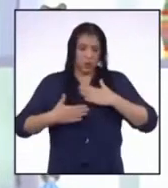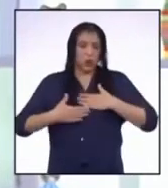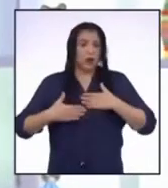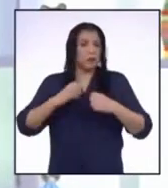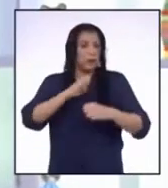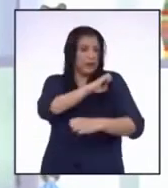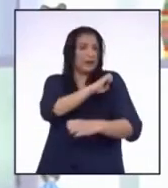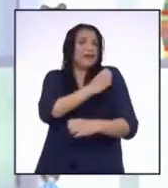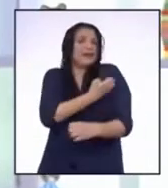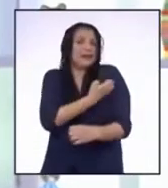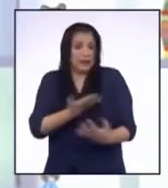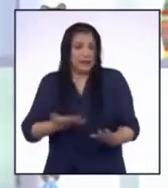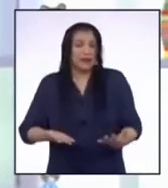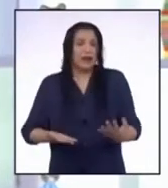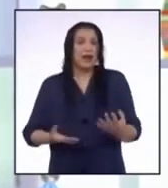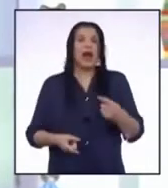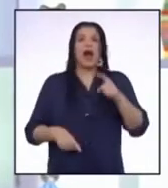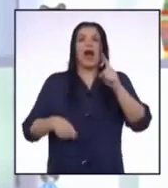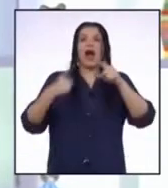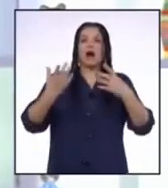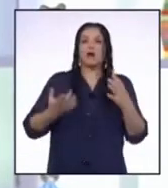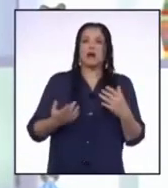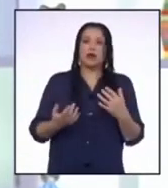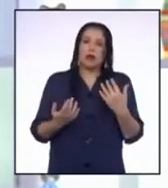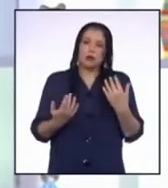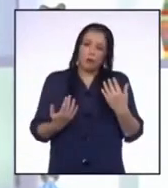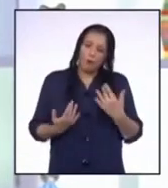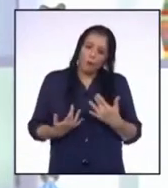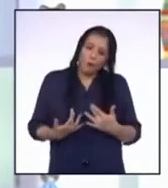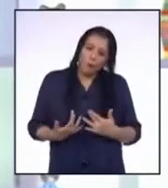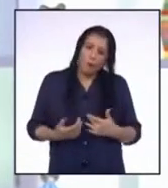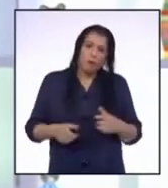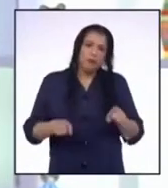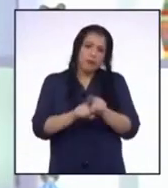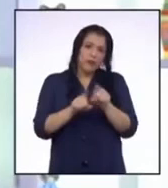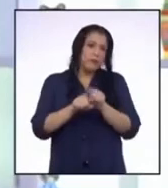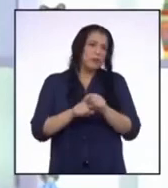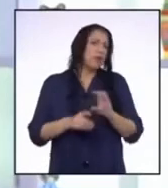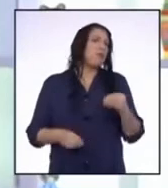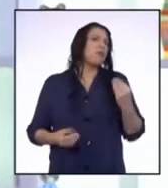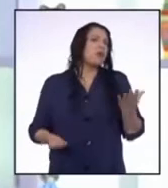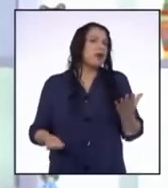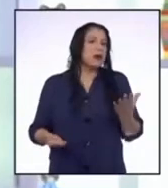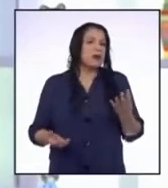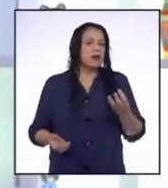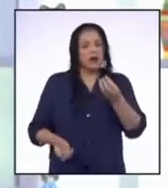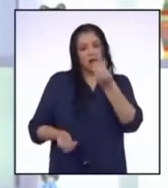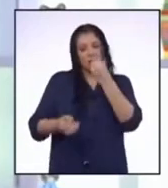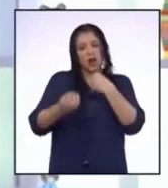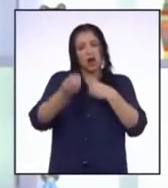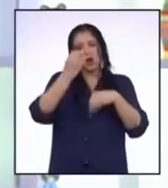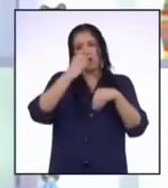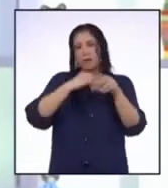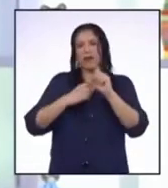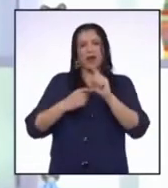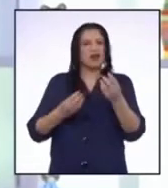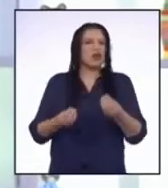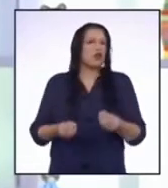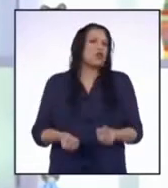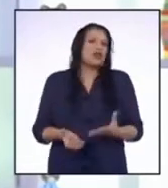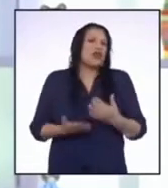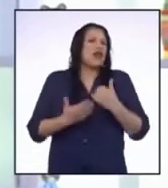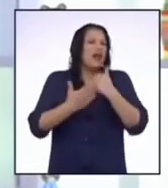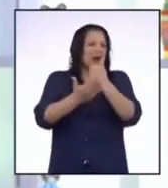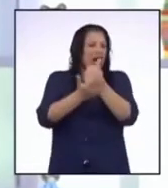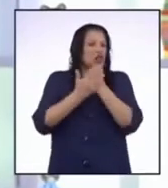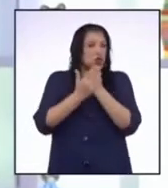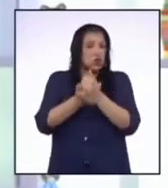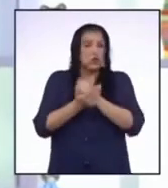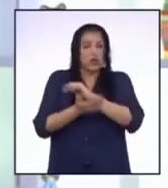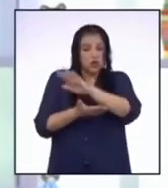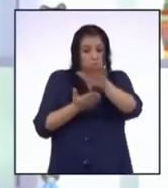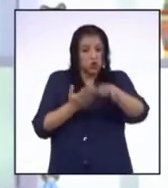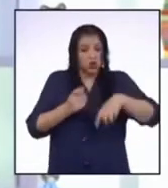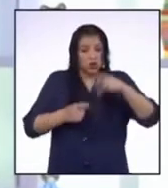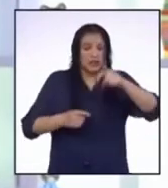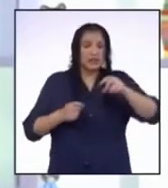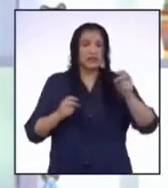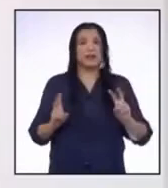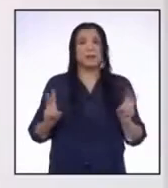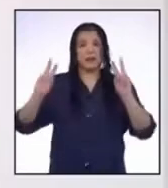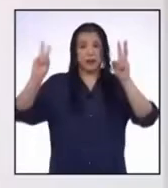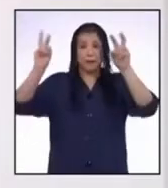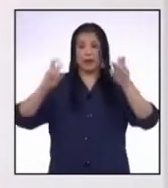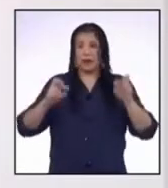energía. Aunque la desnutrición también se puede producir porque los alimentos no aportan los nutrientes necesarios en